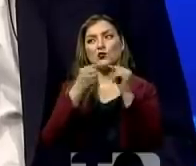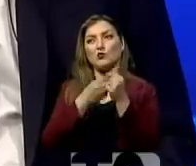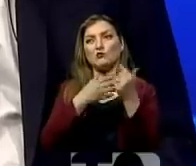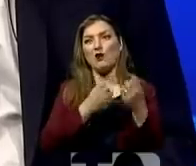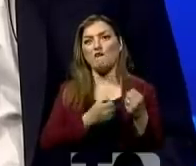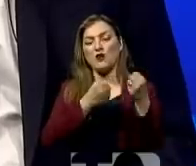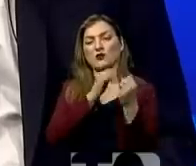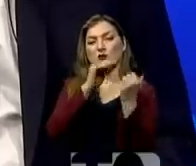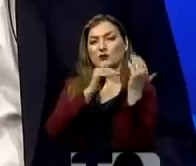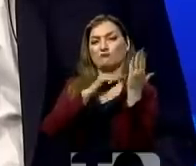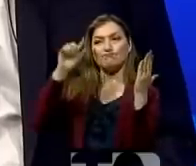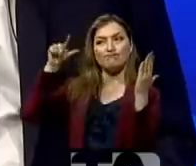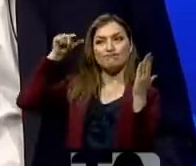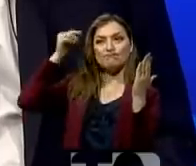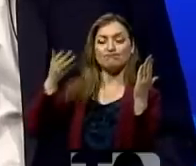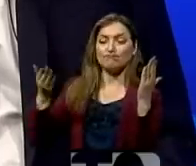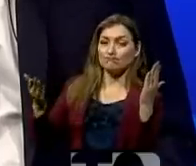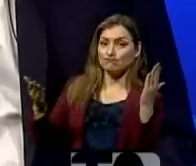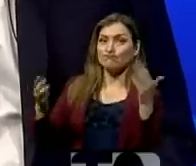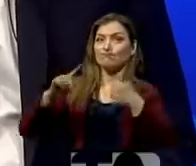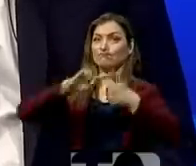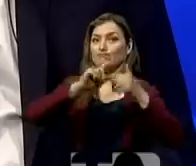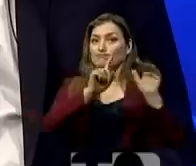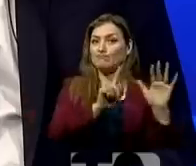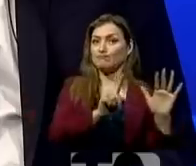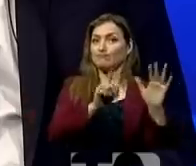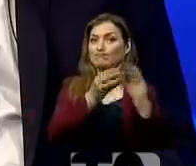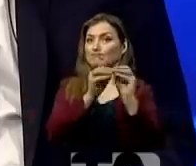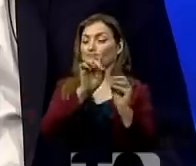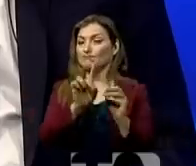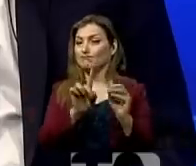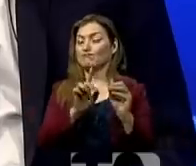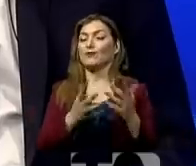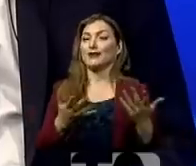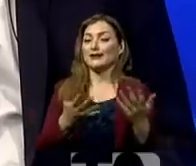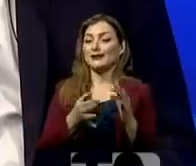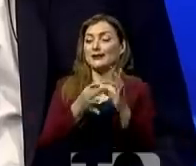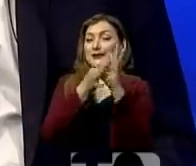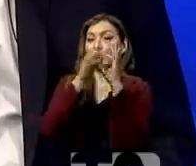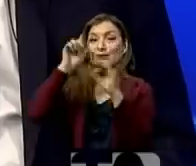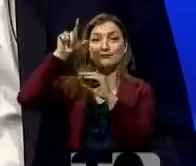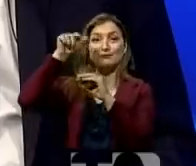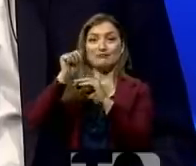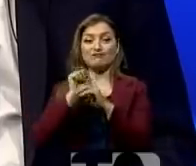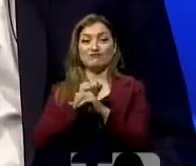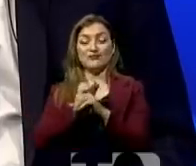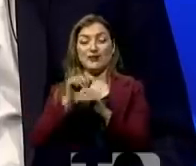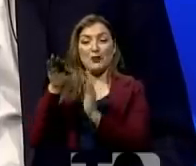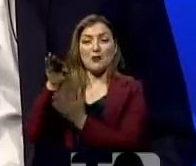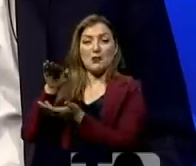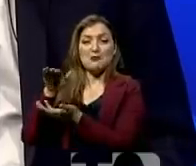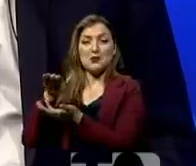basada en las bancadas social cristiana y la de una es donde los aliados del gobierno más bien van quedando reducidos a una